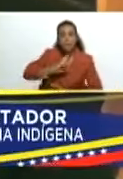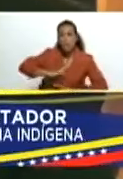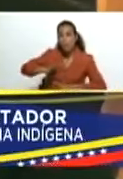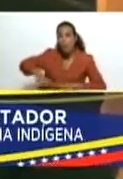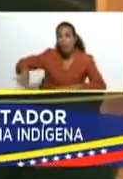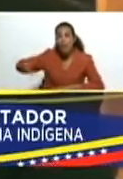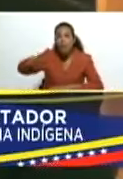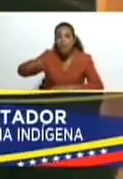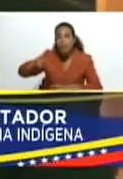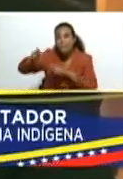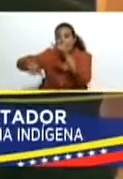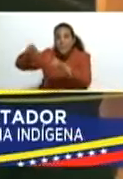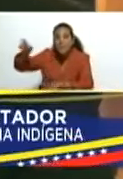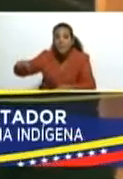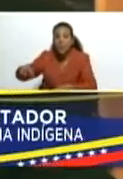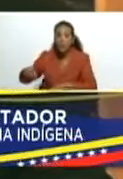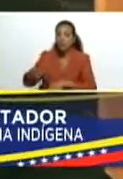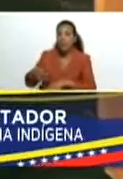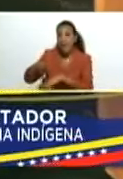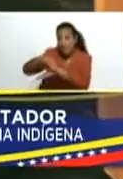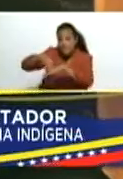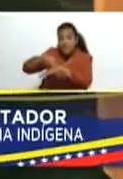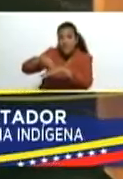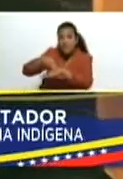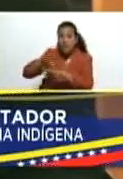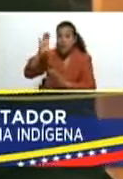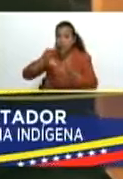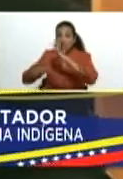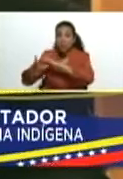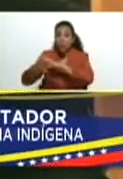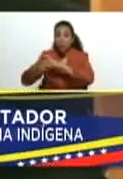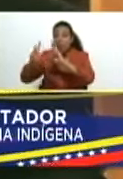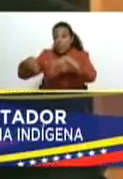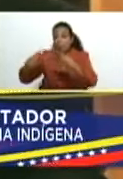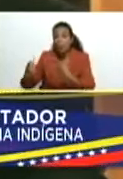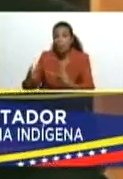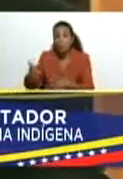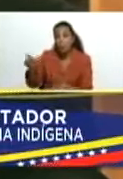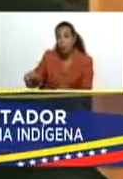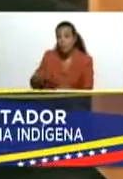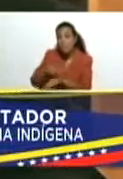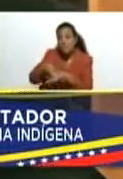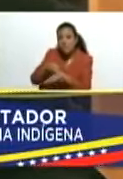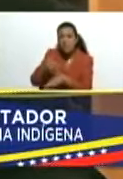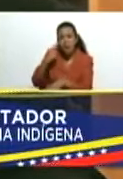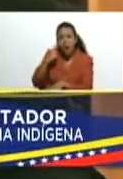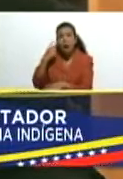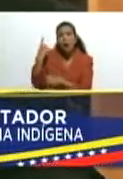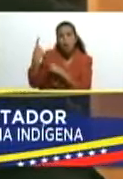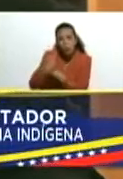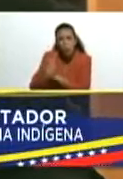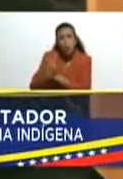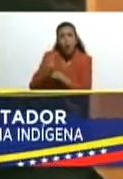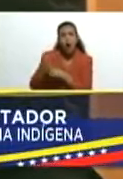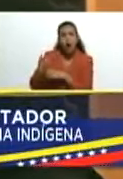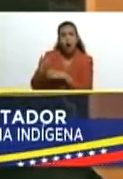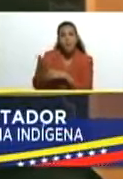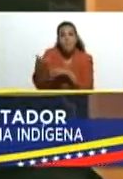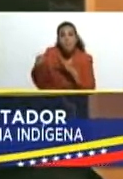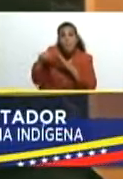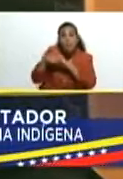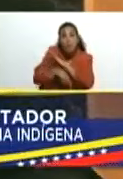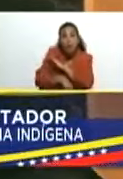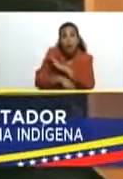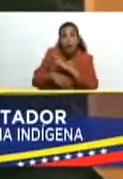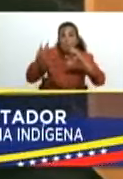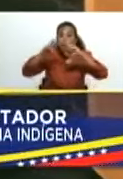de la ministra del Poder Popular para la Ciencia, Tecnología e Innovación, Gabriela Jiménez, quien ha dado la instrucción de que desde el FONACYT,